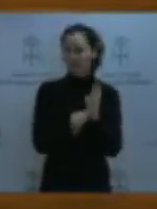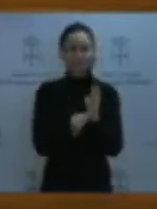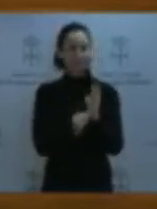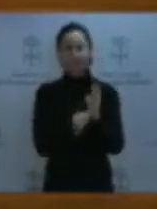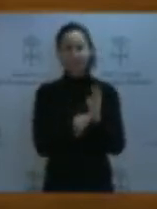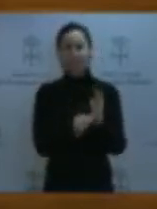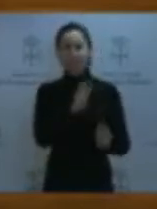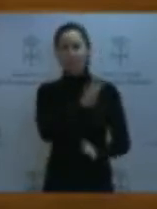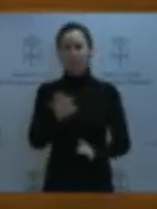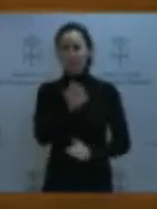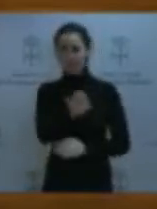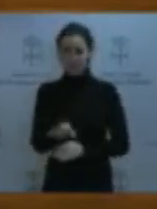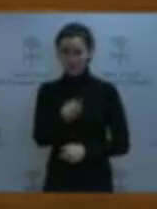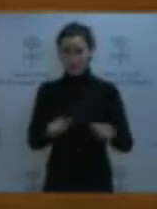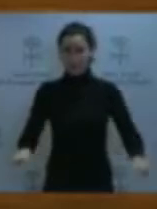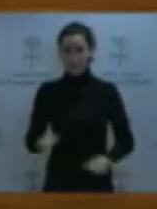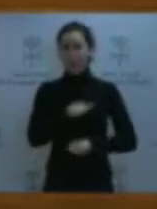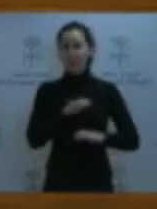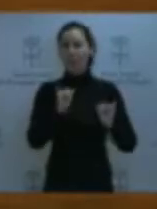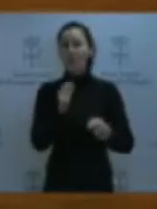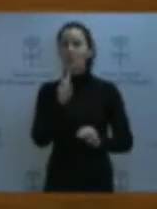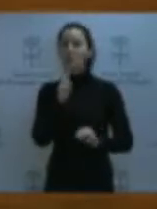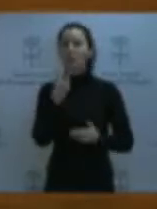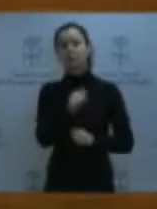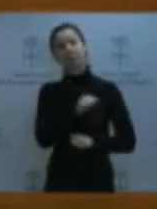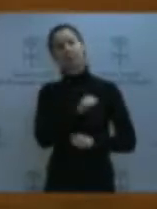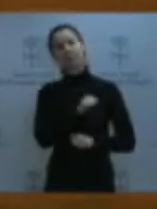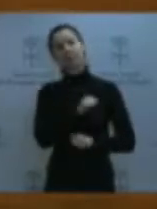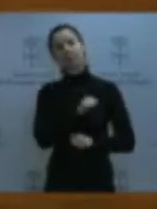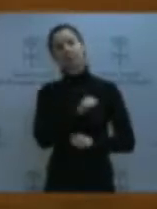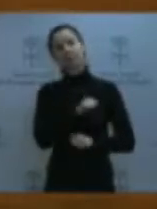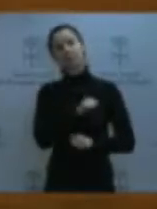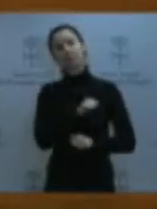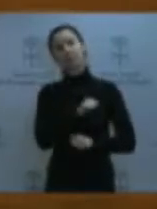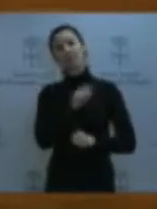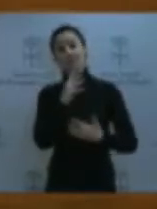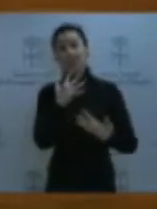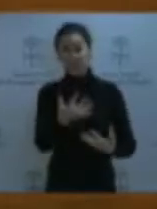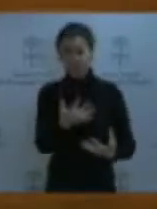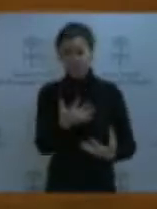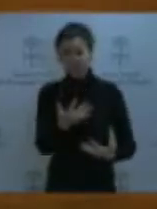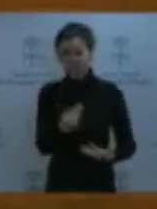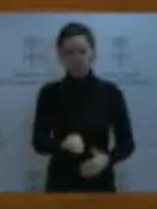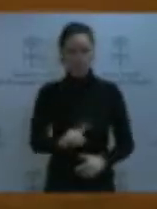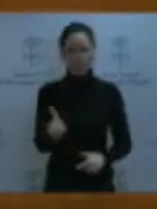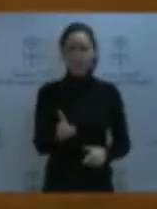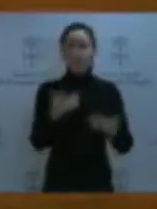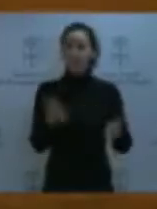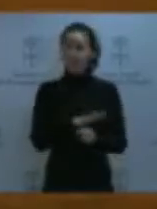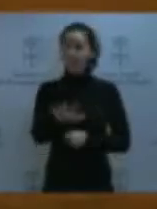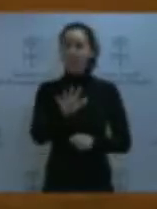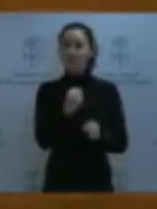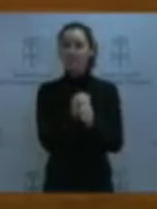de los desempleados que llevan ya más de 2 años esperando y que no van a esperar otros 10. En materia de empleo proponíamos